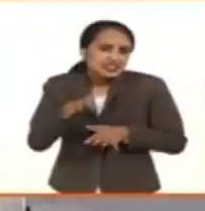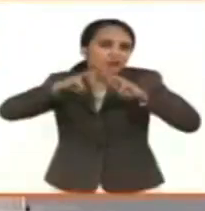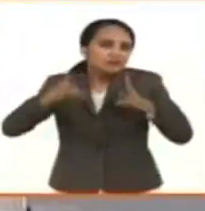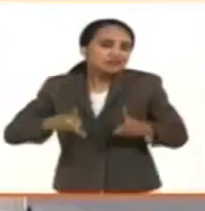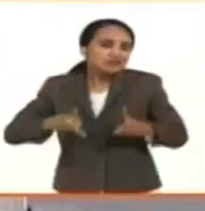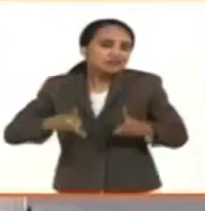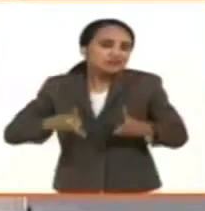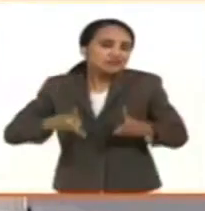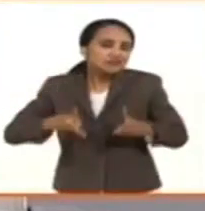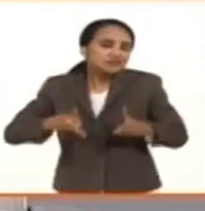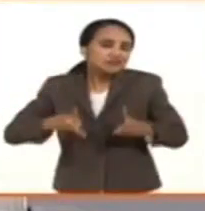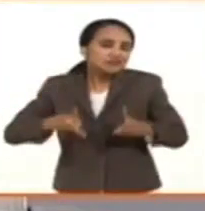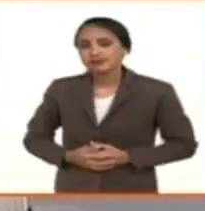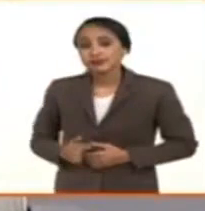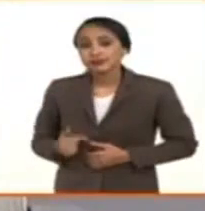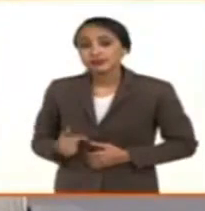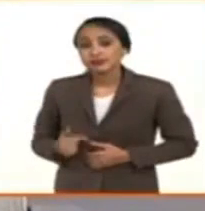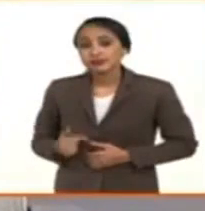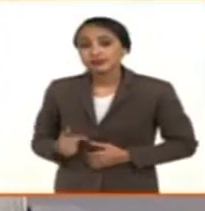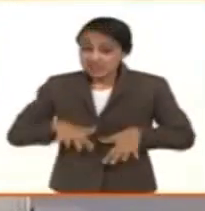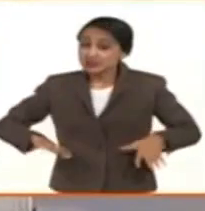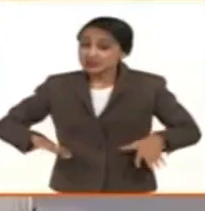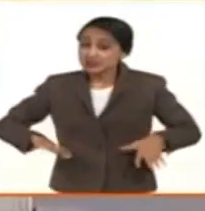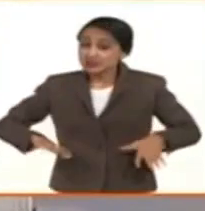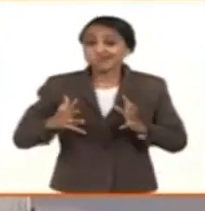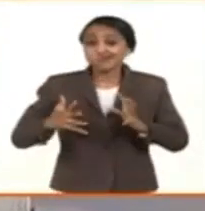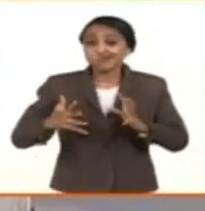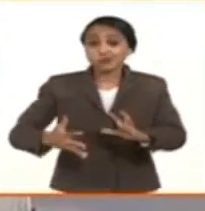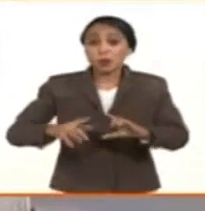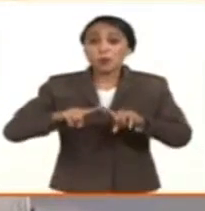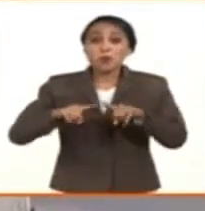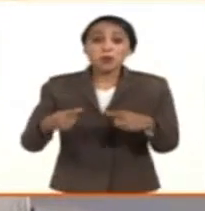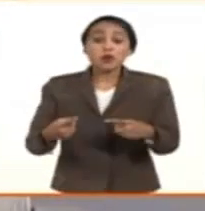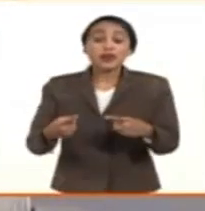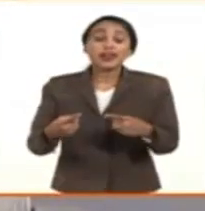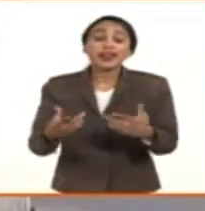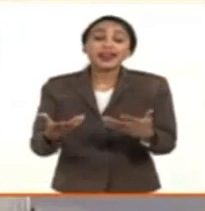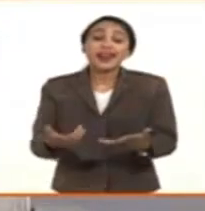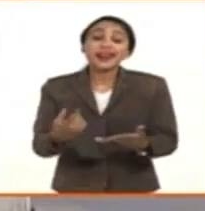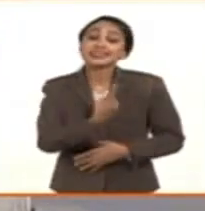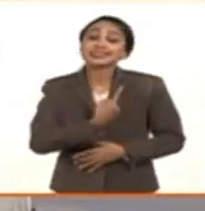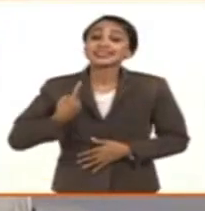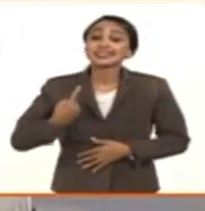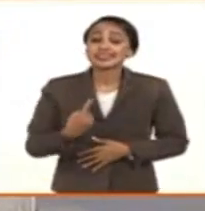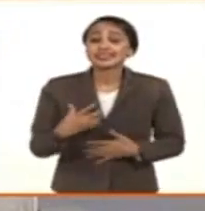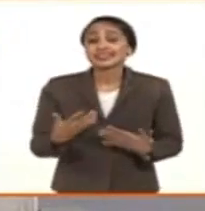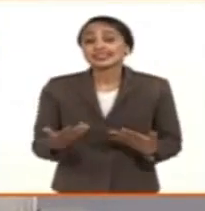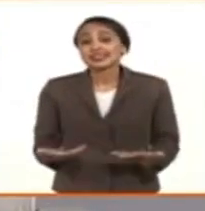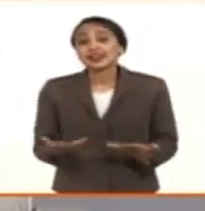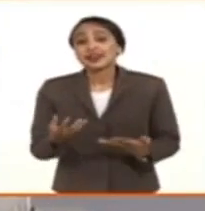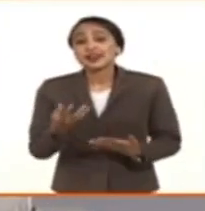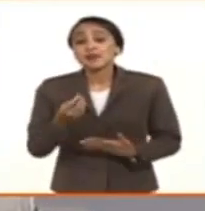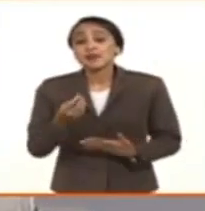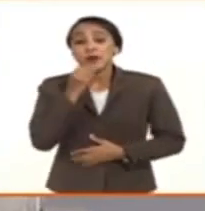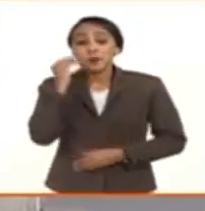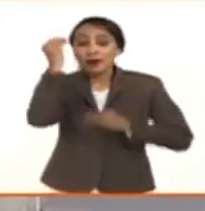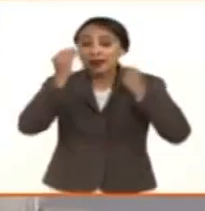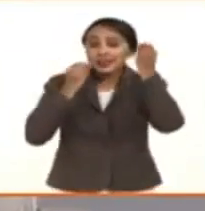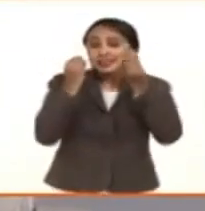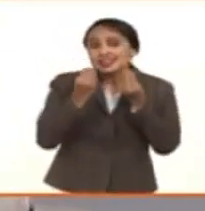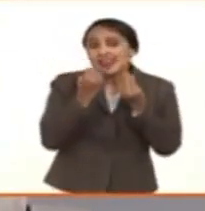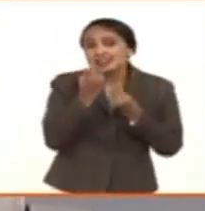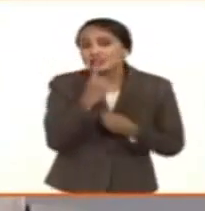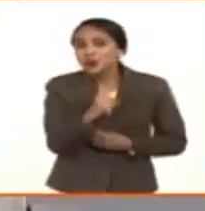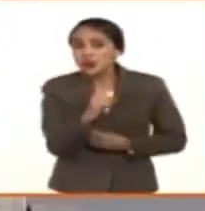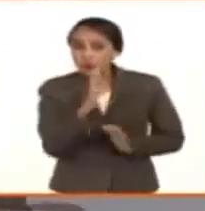a la vista que es un escenario tremendamente complicado porque no y de hecho corremos el riesgo de analizarlo solo desde un